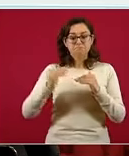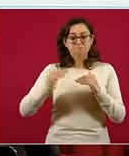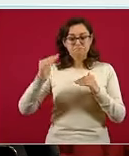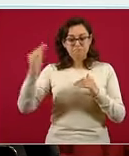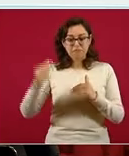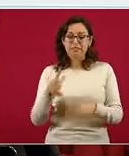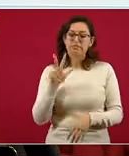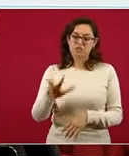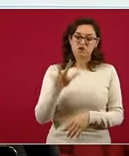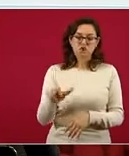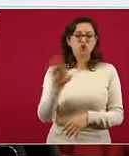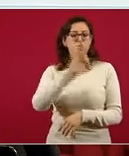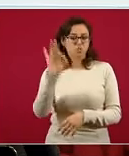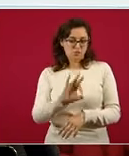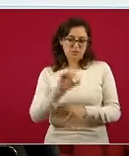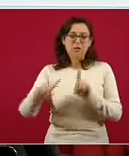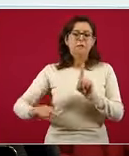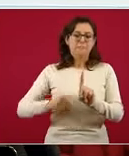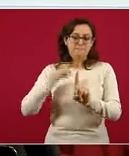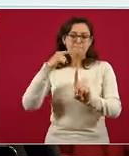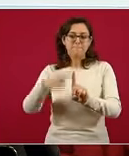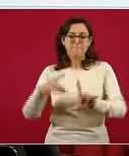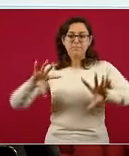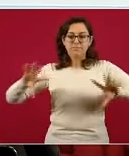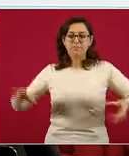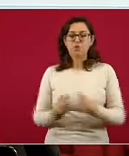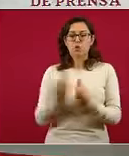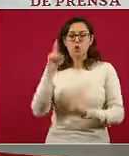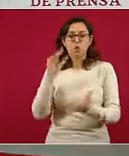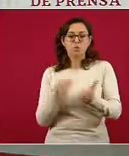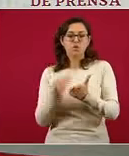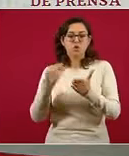del 18%. Tenemos un total de